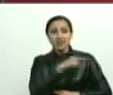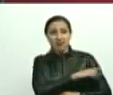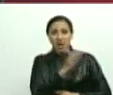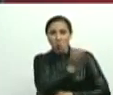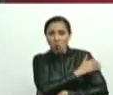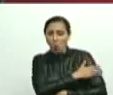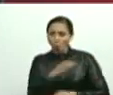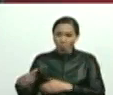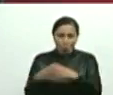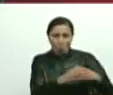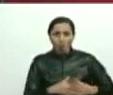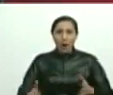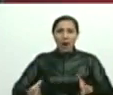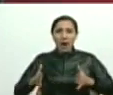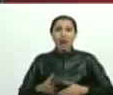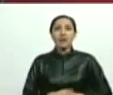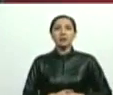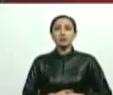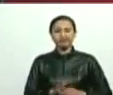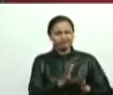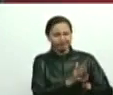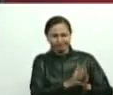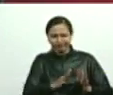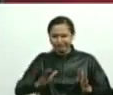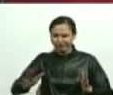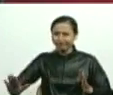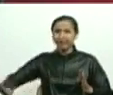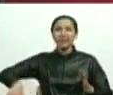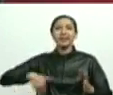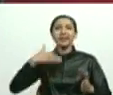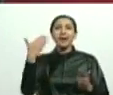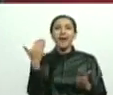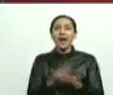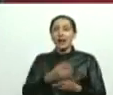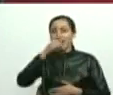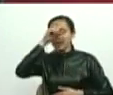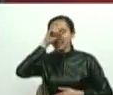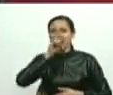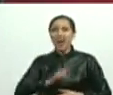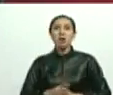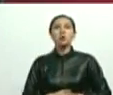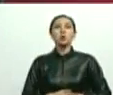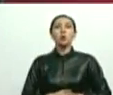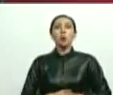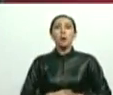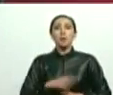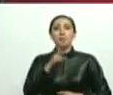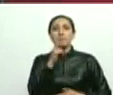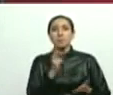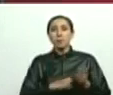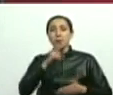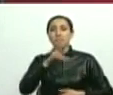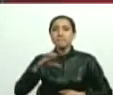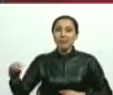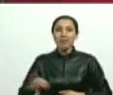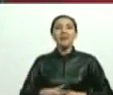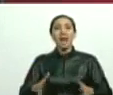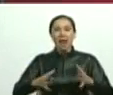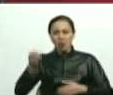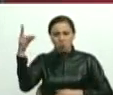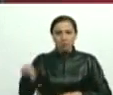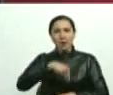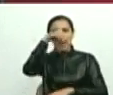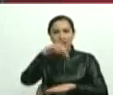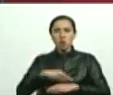años rudos, 2016, 17, 18, 19, 20, hasta que ganamos la Asamblea Nacional